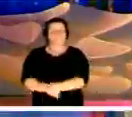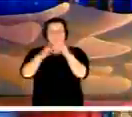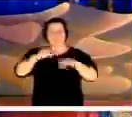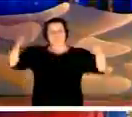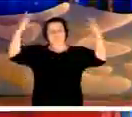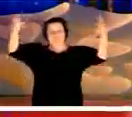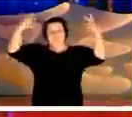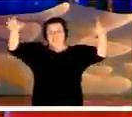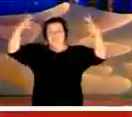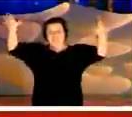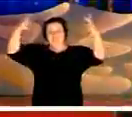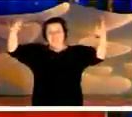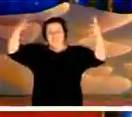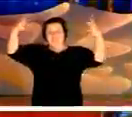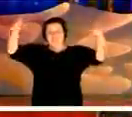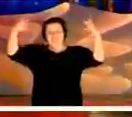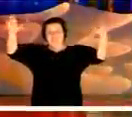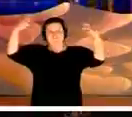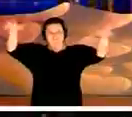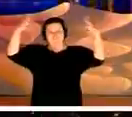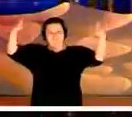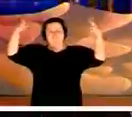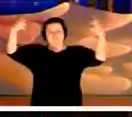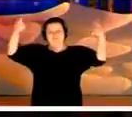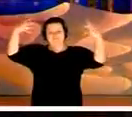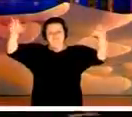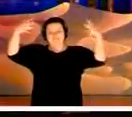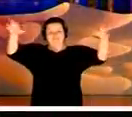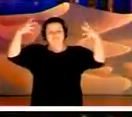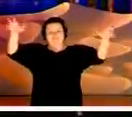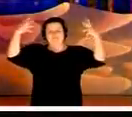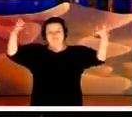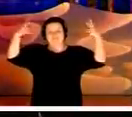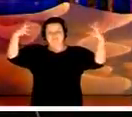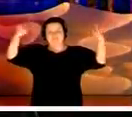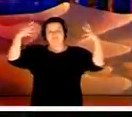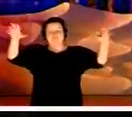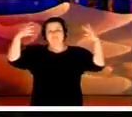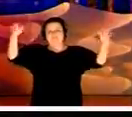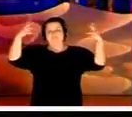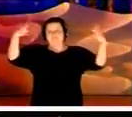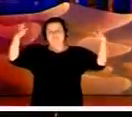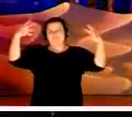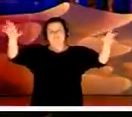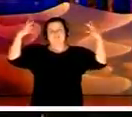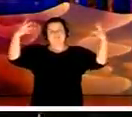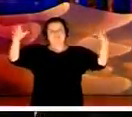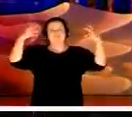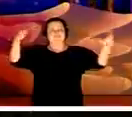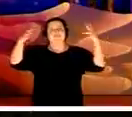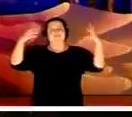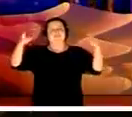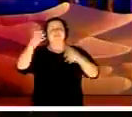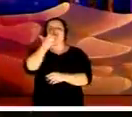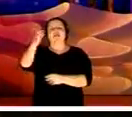Chiquitos príncipes, en chiquitos príncipes se han convertido la murga, los legañosos, que recordamos además porque nos está exhibiendo por